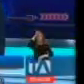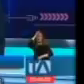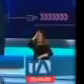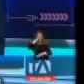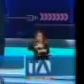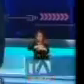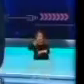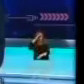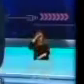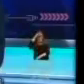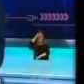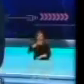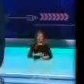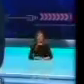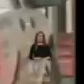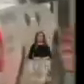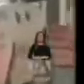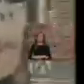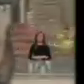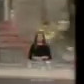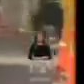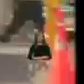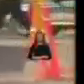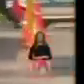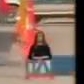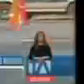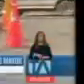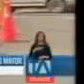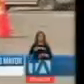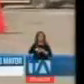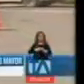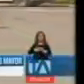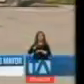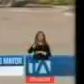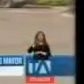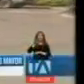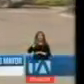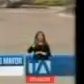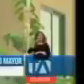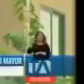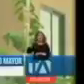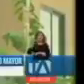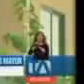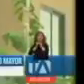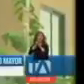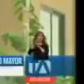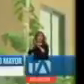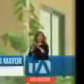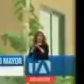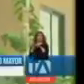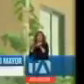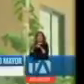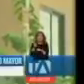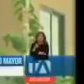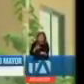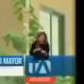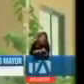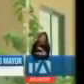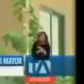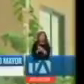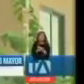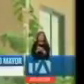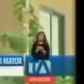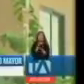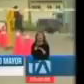custodia policial. El detenido es Luis C., de 70 años de edad. Es sospechoso de haber asesinado a Rosa B.,